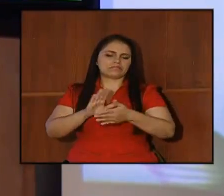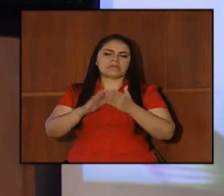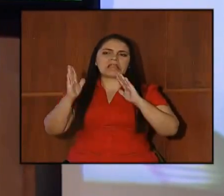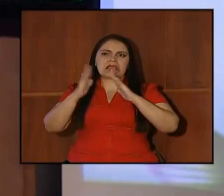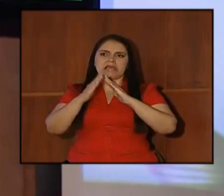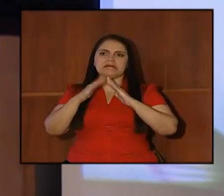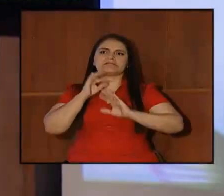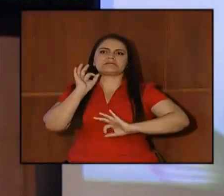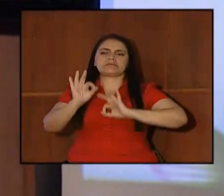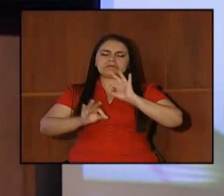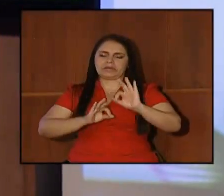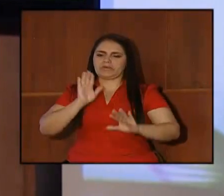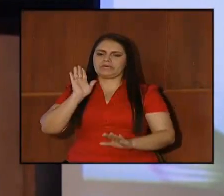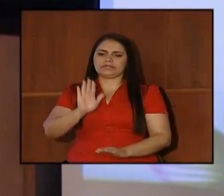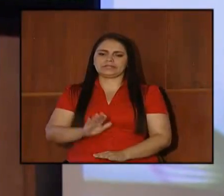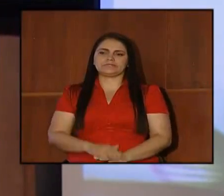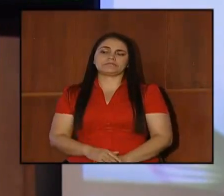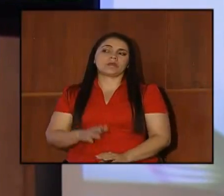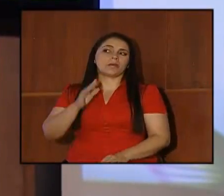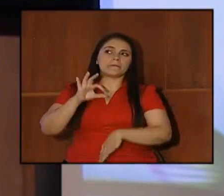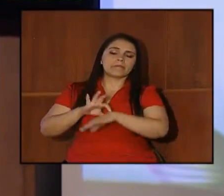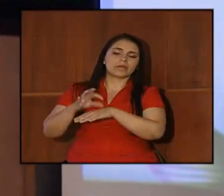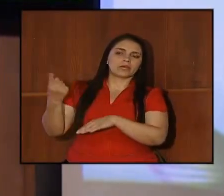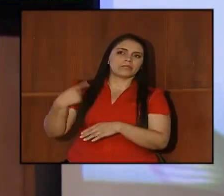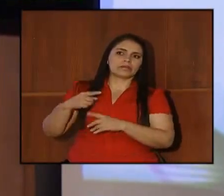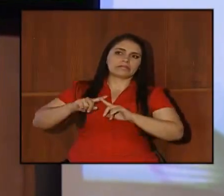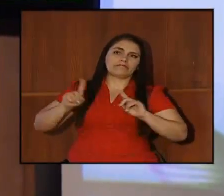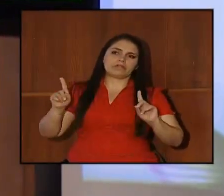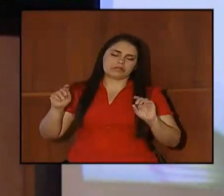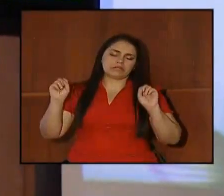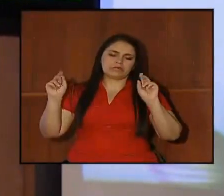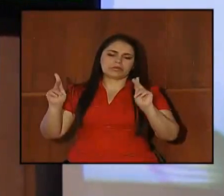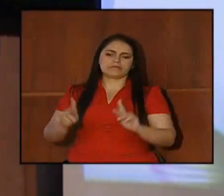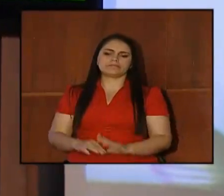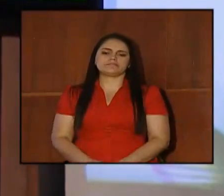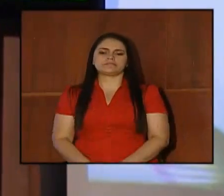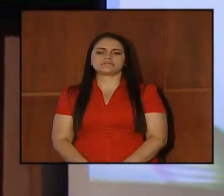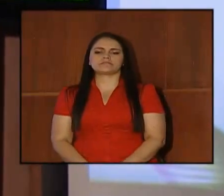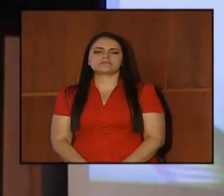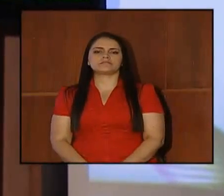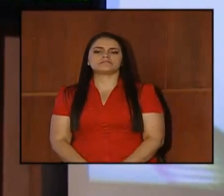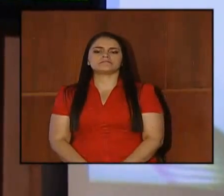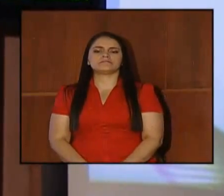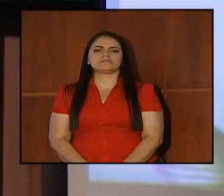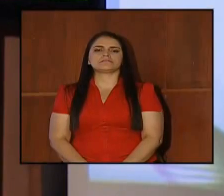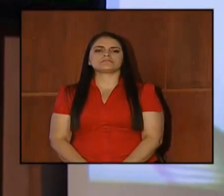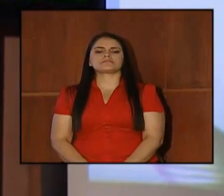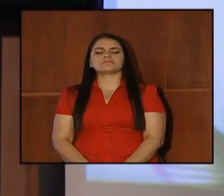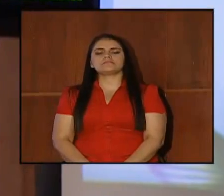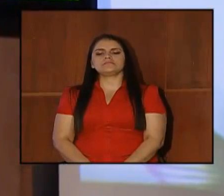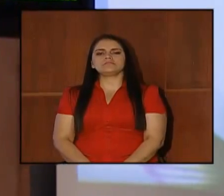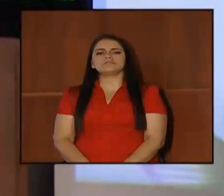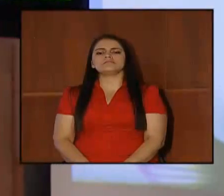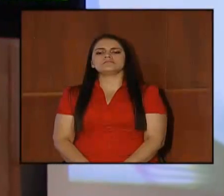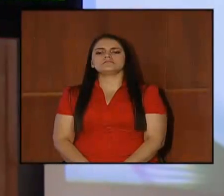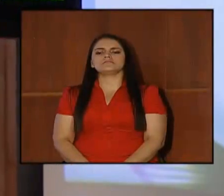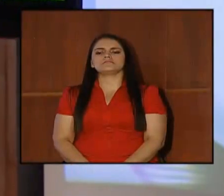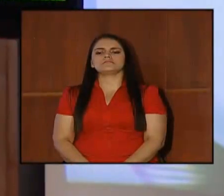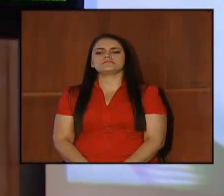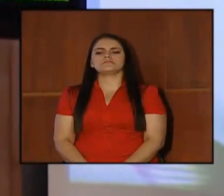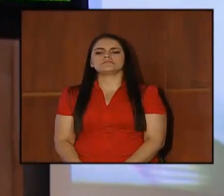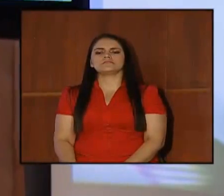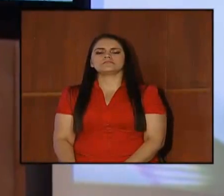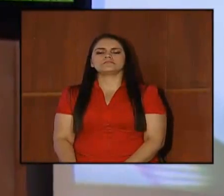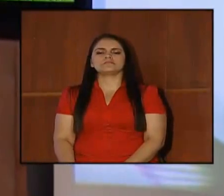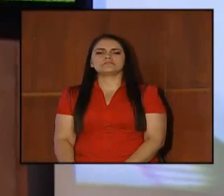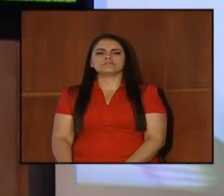hasta que me indiquen otro manejo diferente. ¿Cada cuánto voy a hacer la curación? Si estoy haciendo